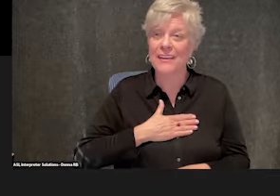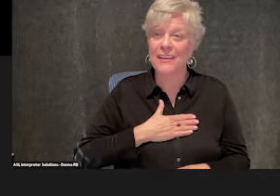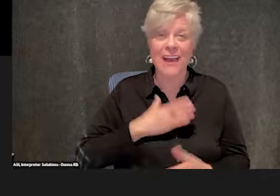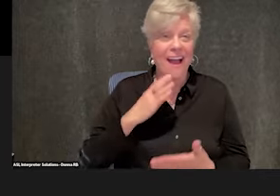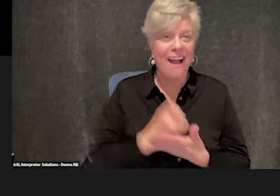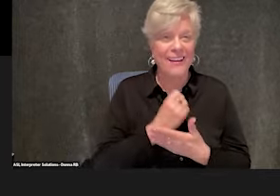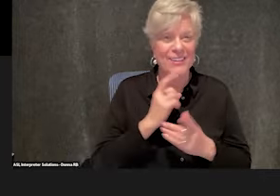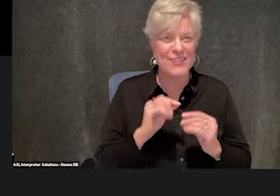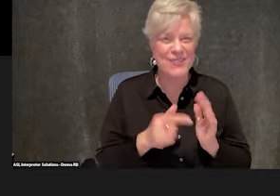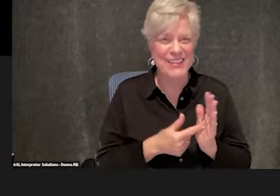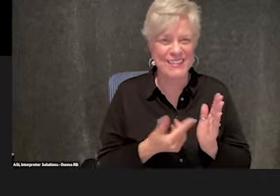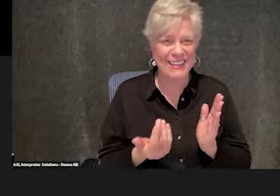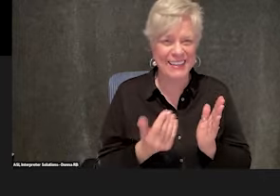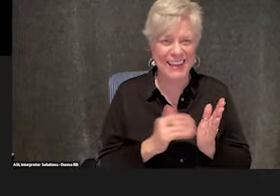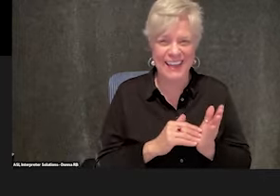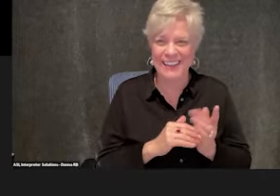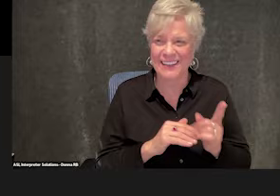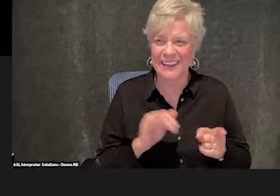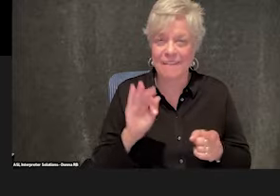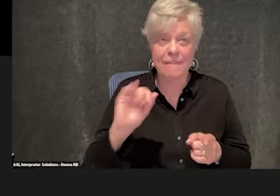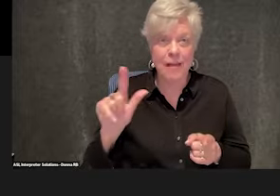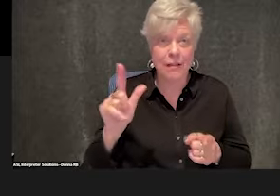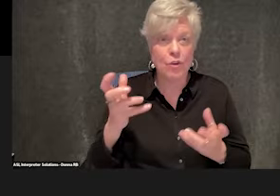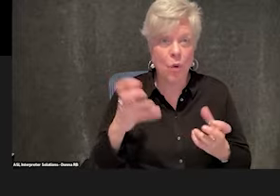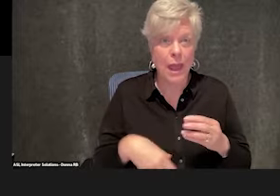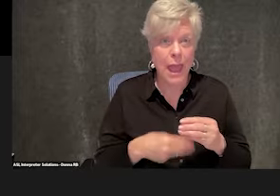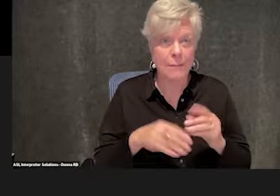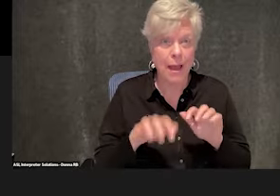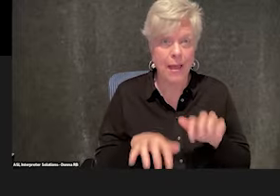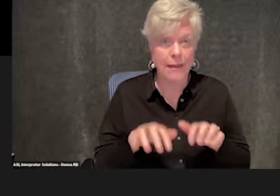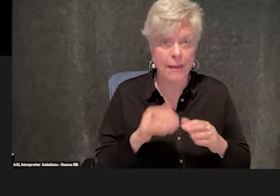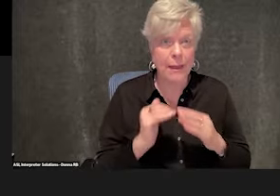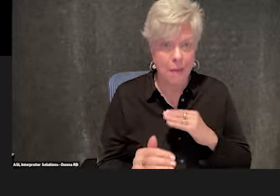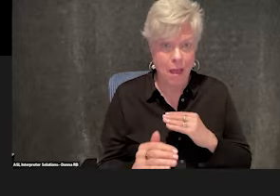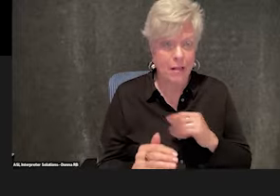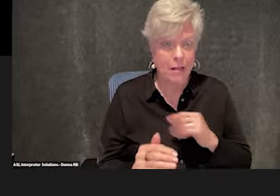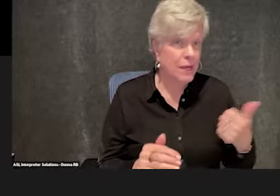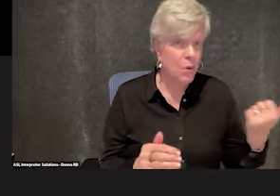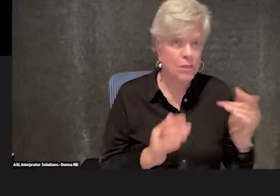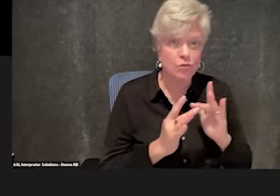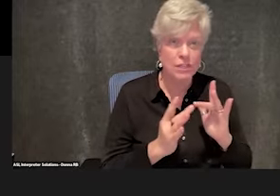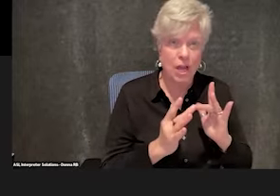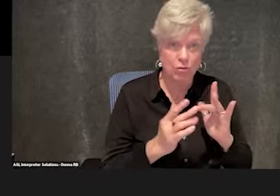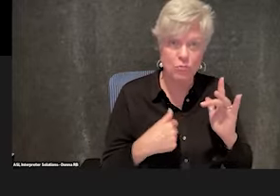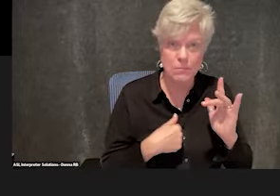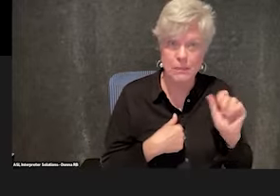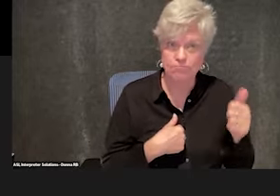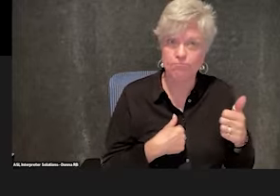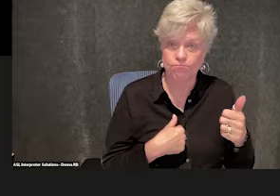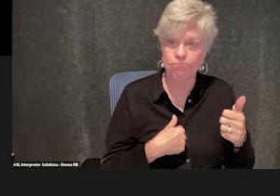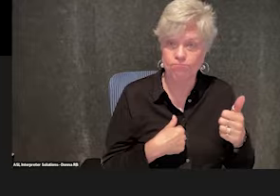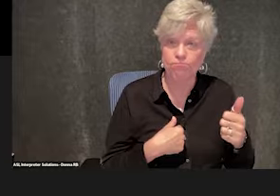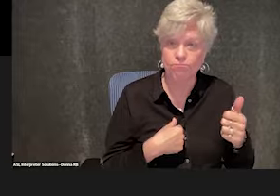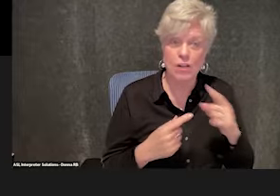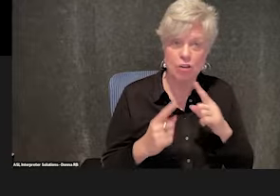si alguien quiere contactarme directamente, si alguien tiene preguntas directas para mí, con muchísimo gusto, yo soy una persona que lo puedo ayudar